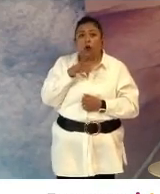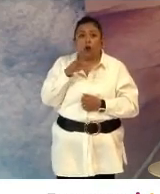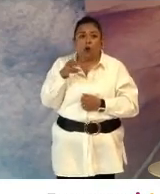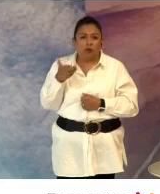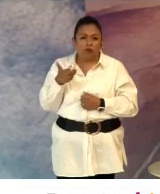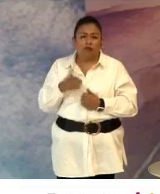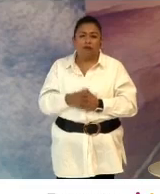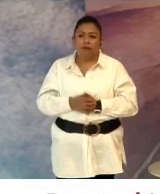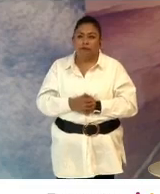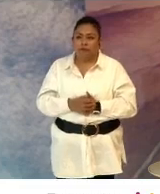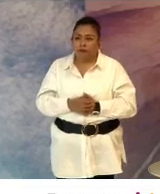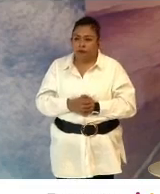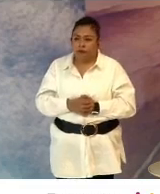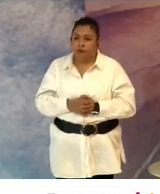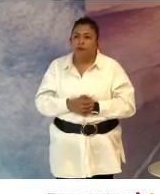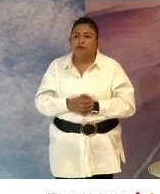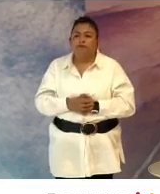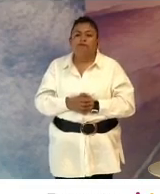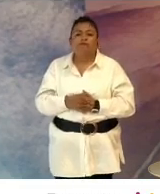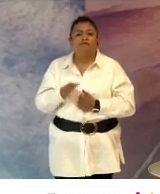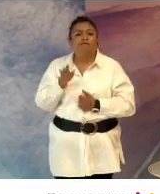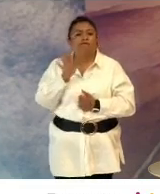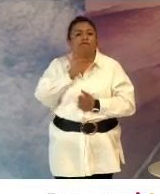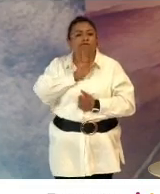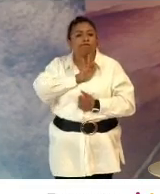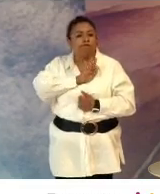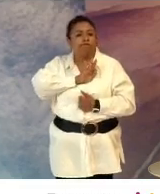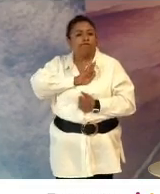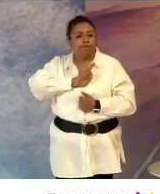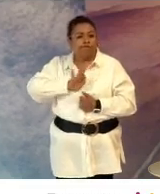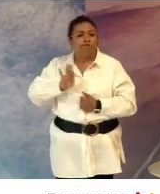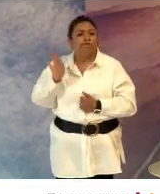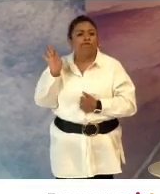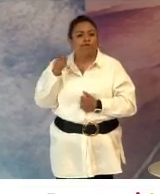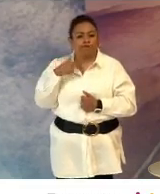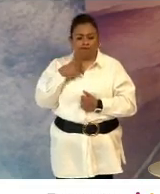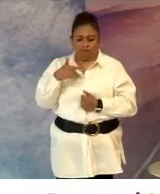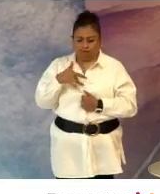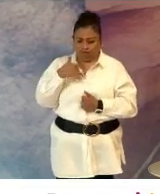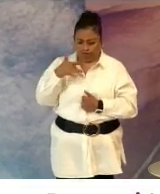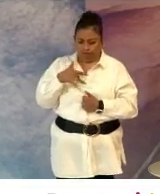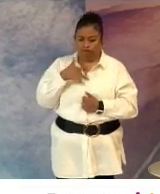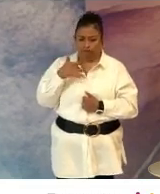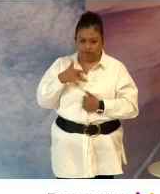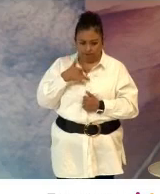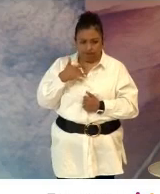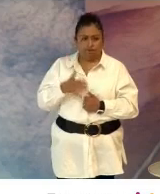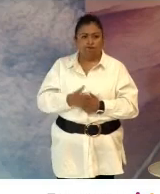presencia, la capacidad de sentir